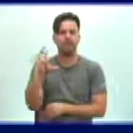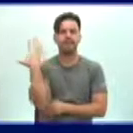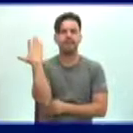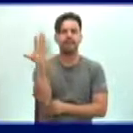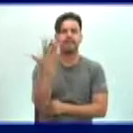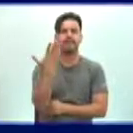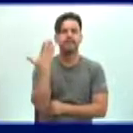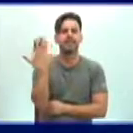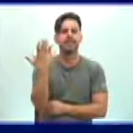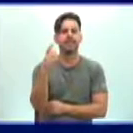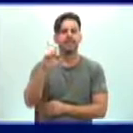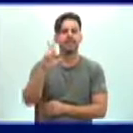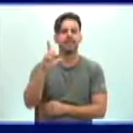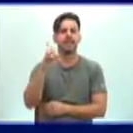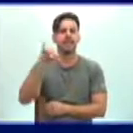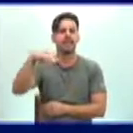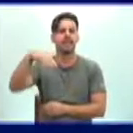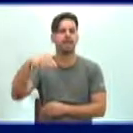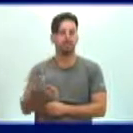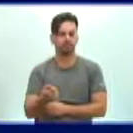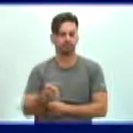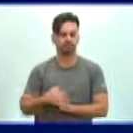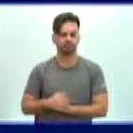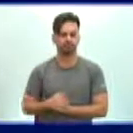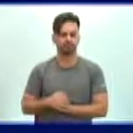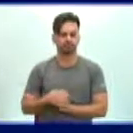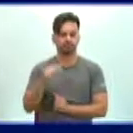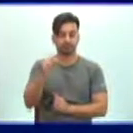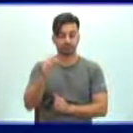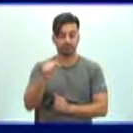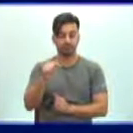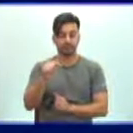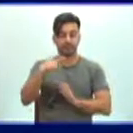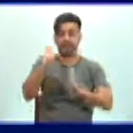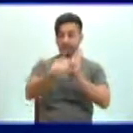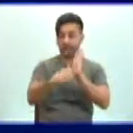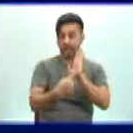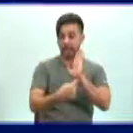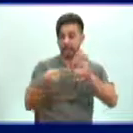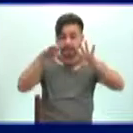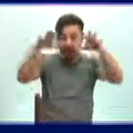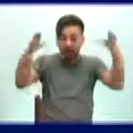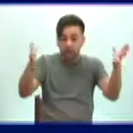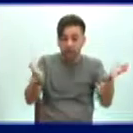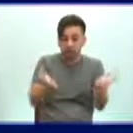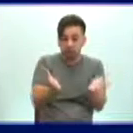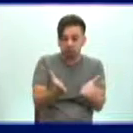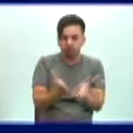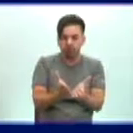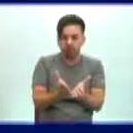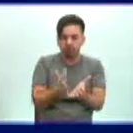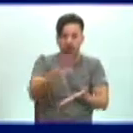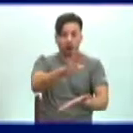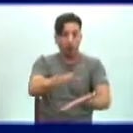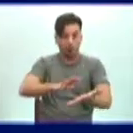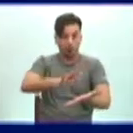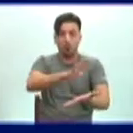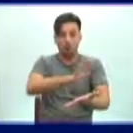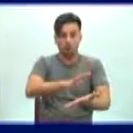El clima es el estado típico de la atmósfera en un lugar dado durante un largo periodo de tiempo.